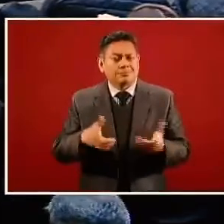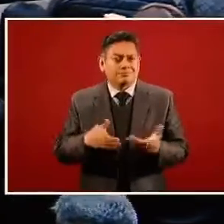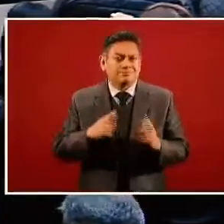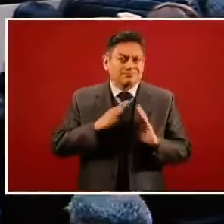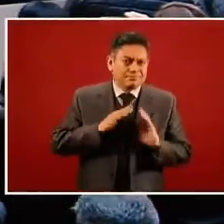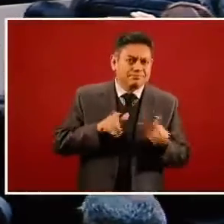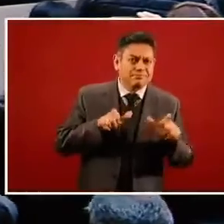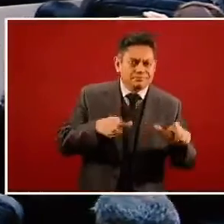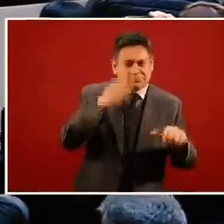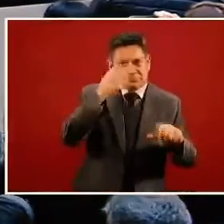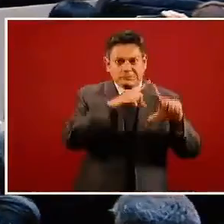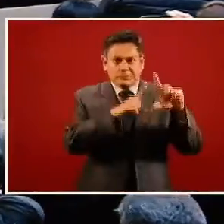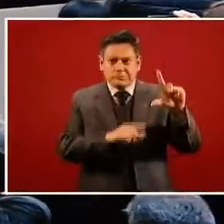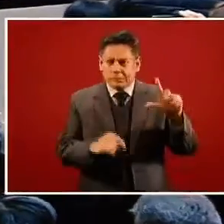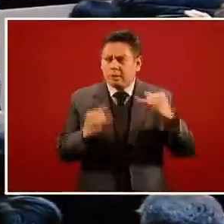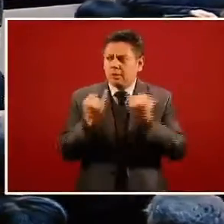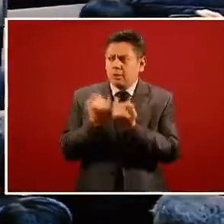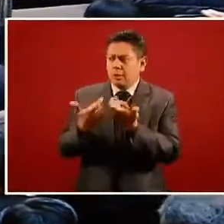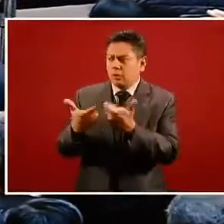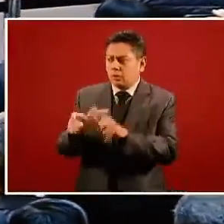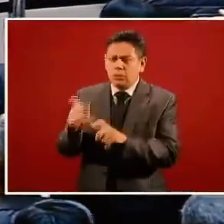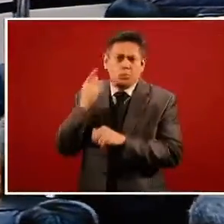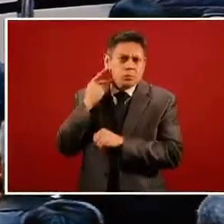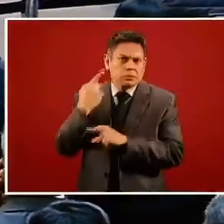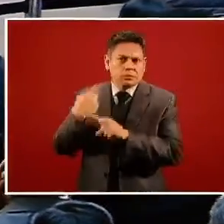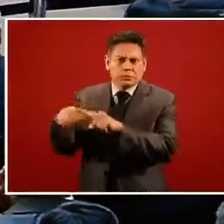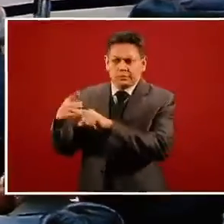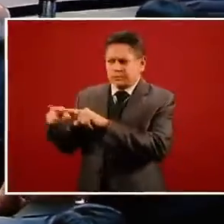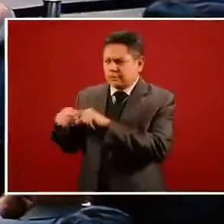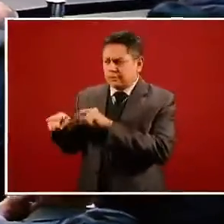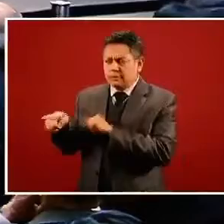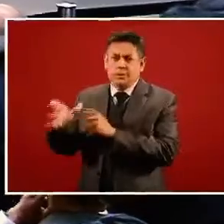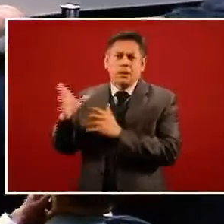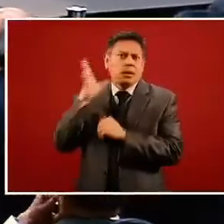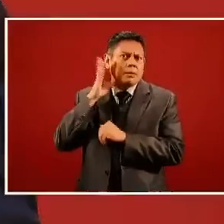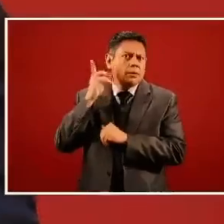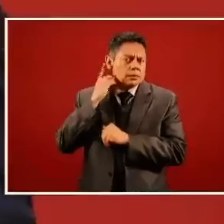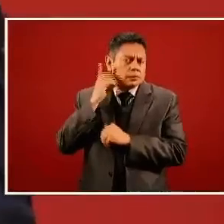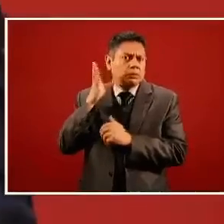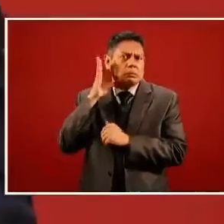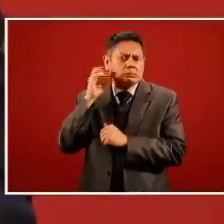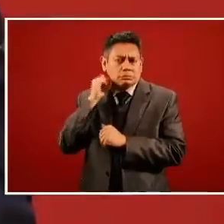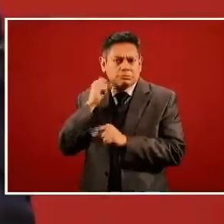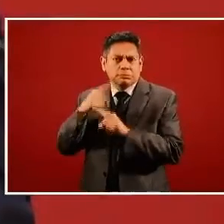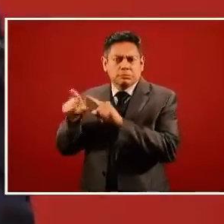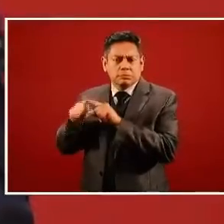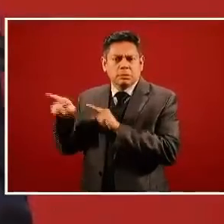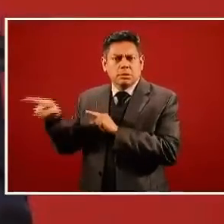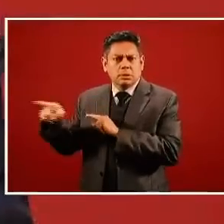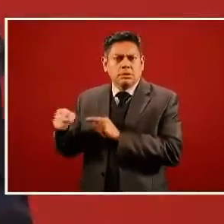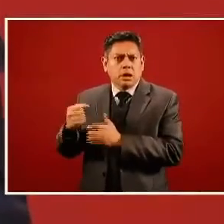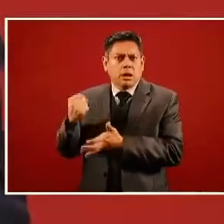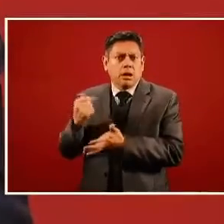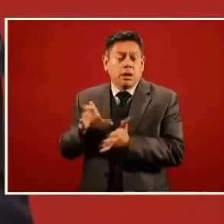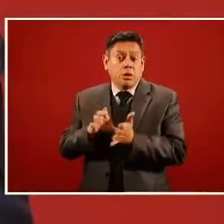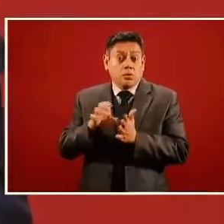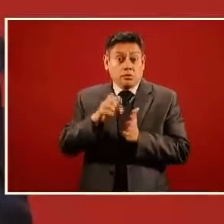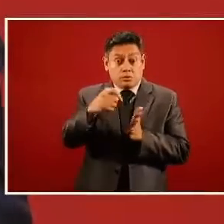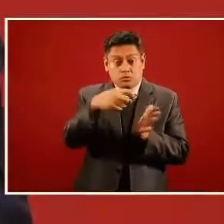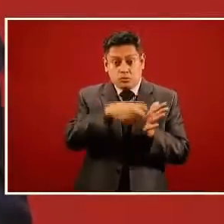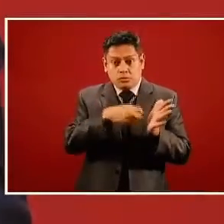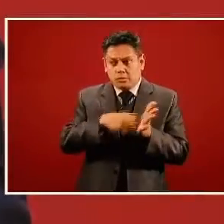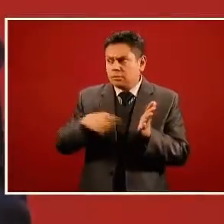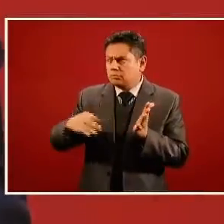la integridad y el patrimonio de las personas, la generación y preservación del orden público y la paz social. Por eso,